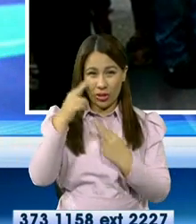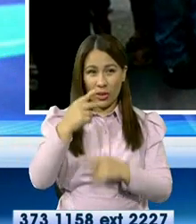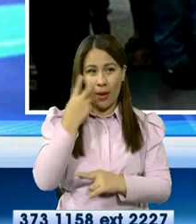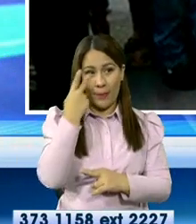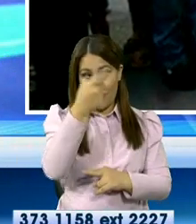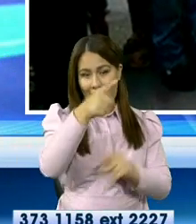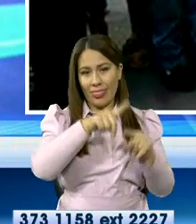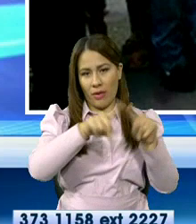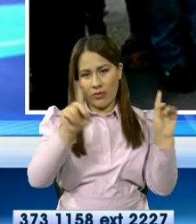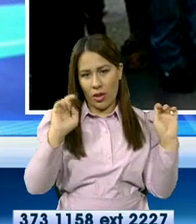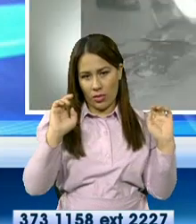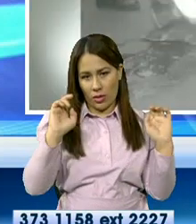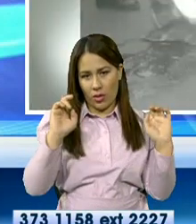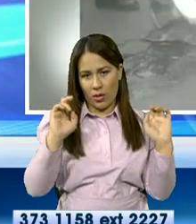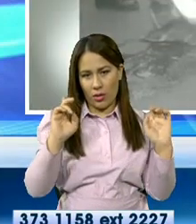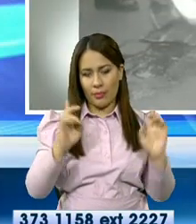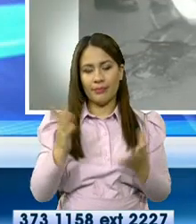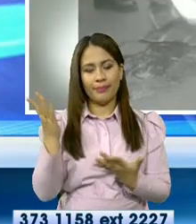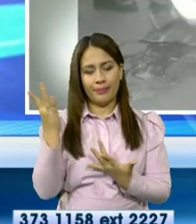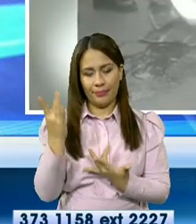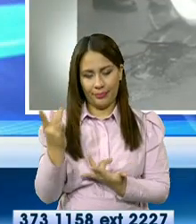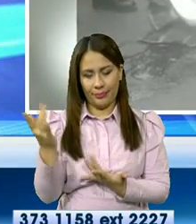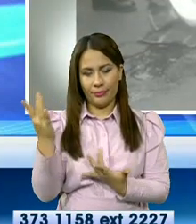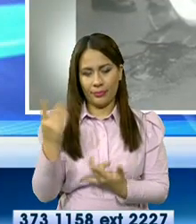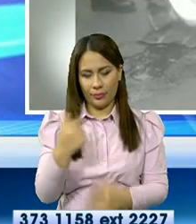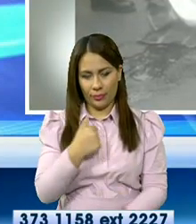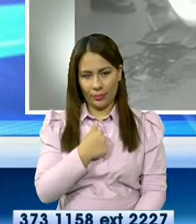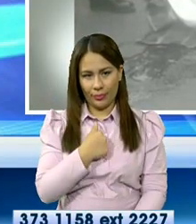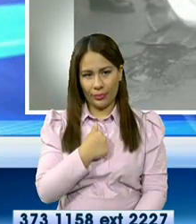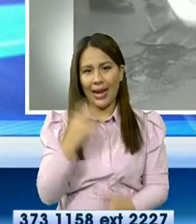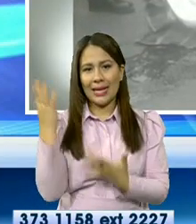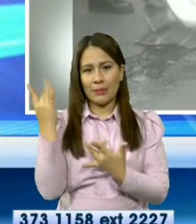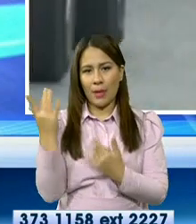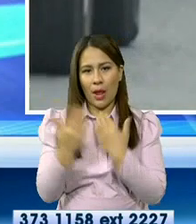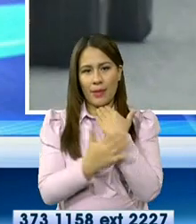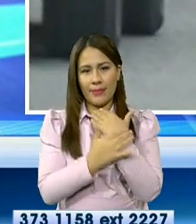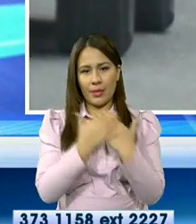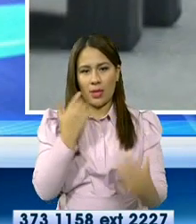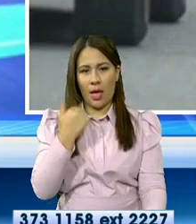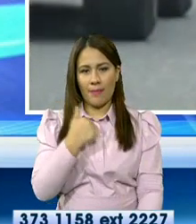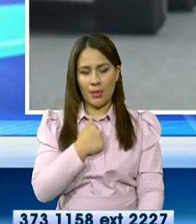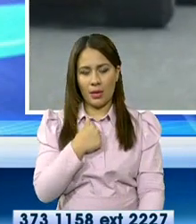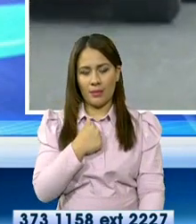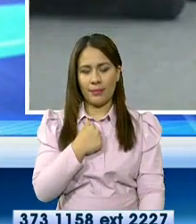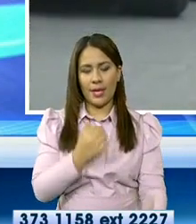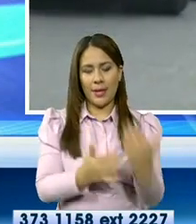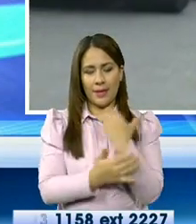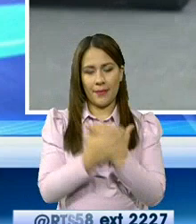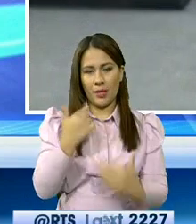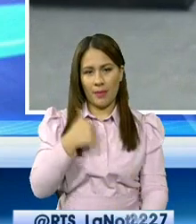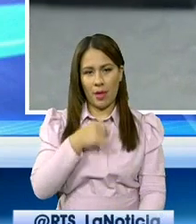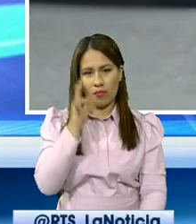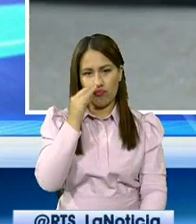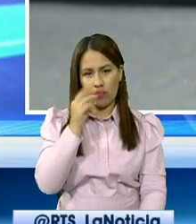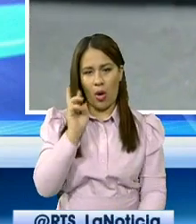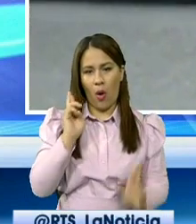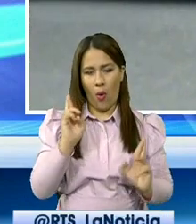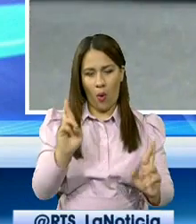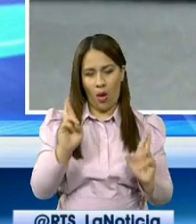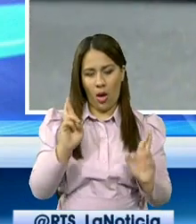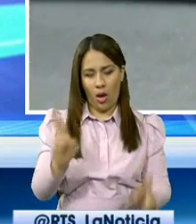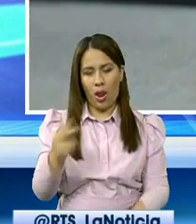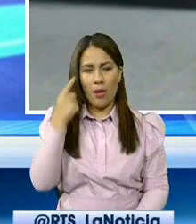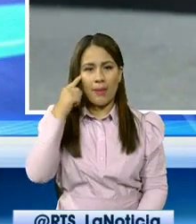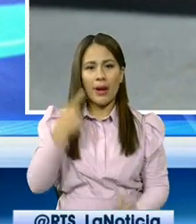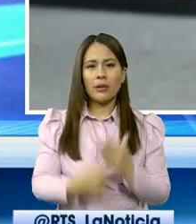Ahí está el caso anterior. Vamos a esperar. Yo voy a esperar la invitación. Luisa, voy a esperar la invitación y si es posible ir